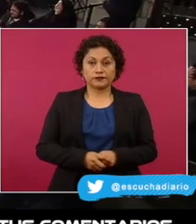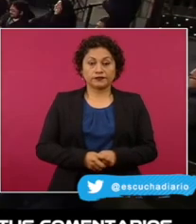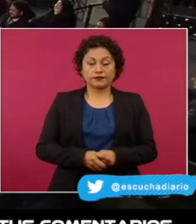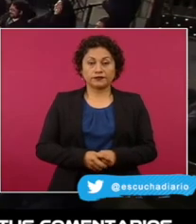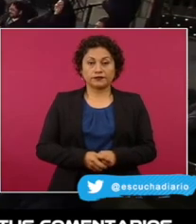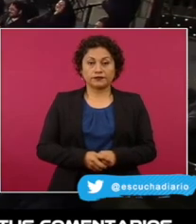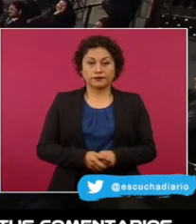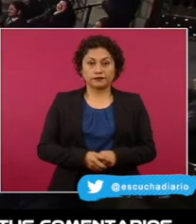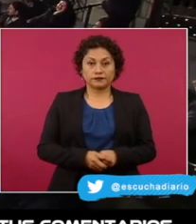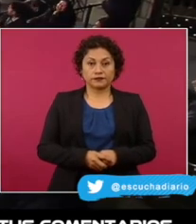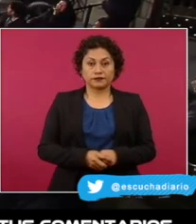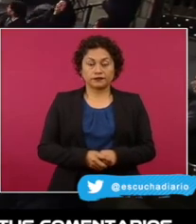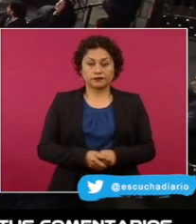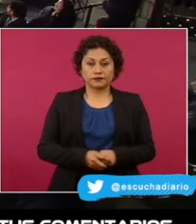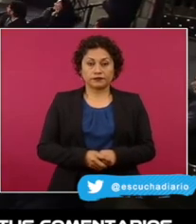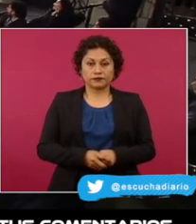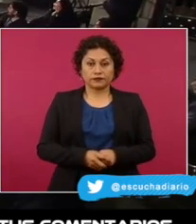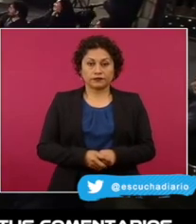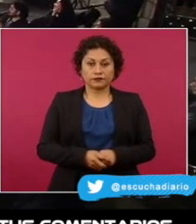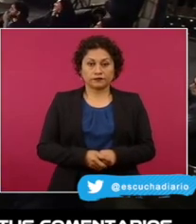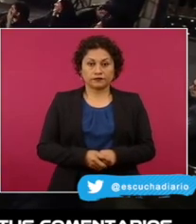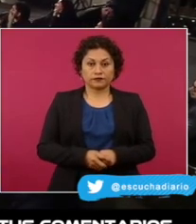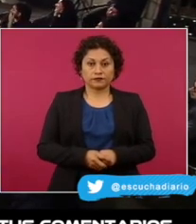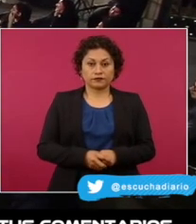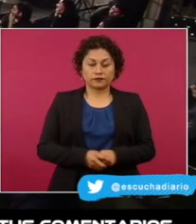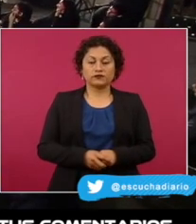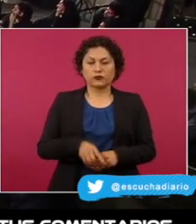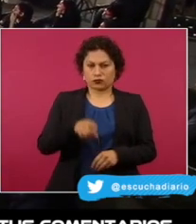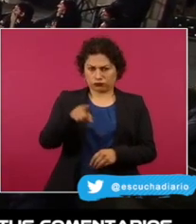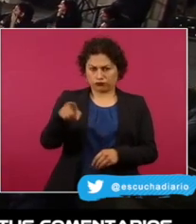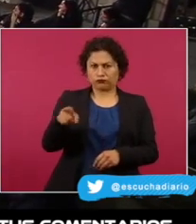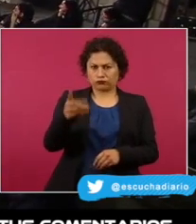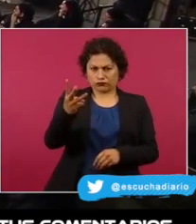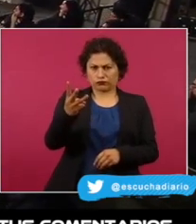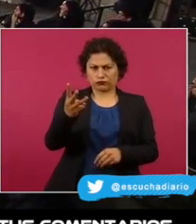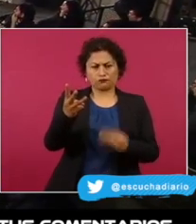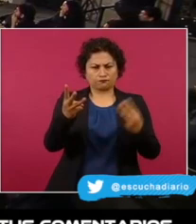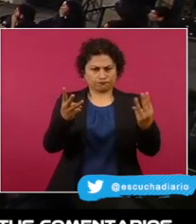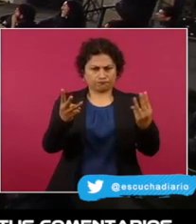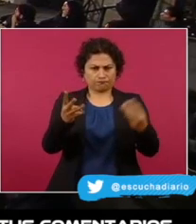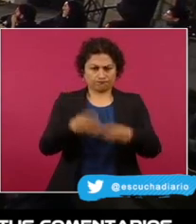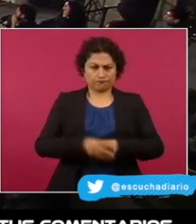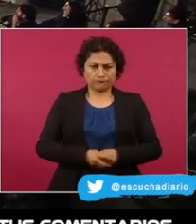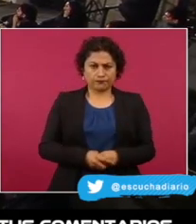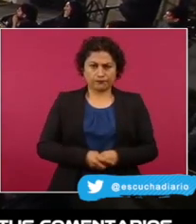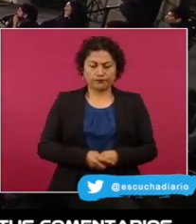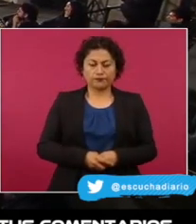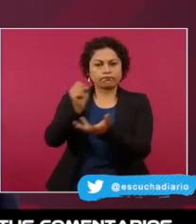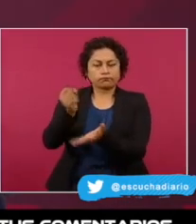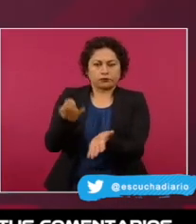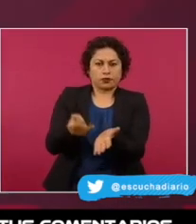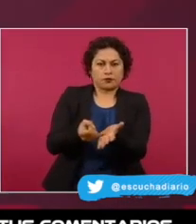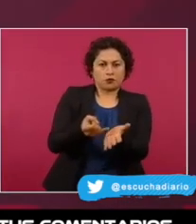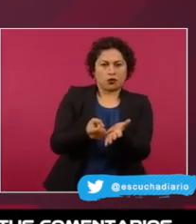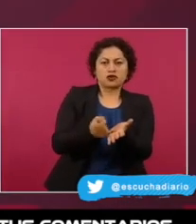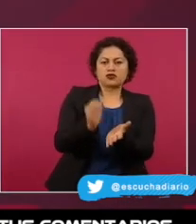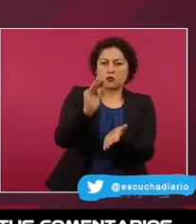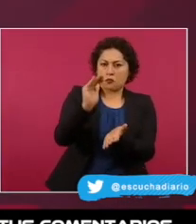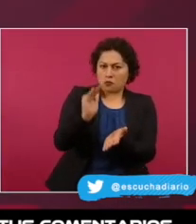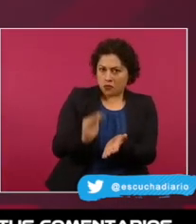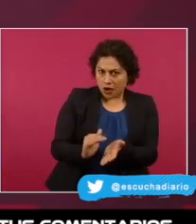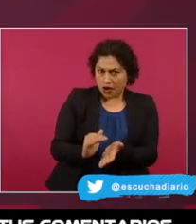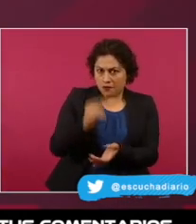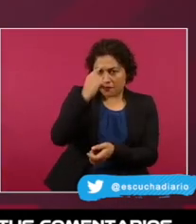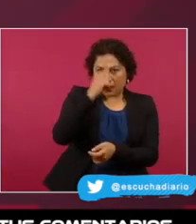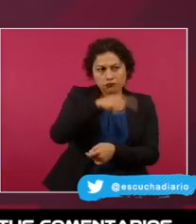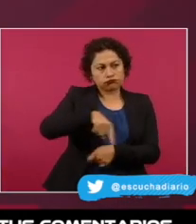su cargo desde el 4 de abril del 2023 hasta el 2032. Finalmente, el presidente anuncia su gira en septiembre por